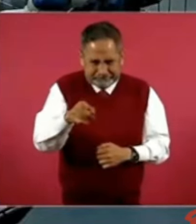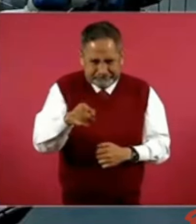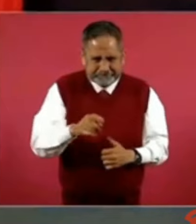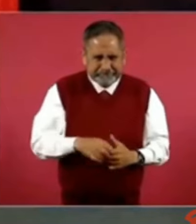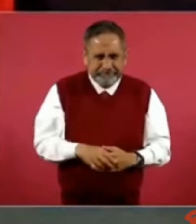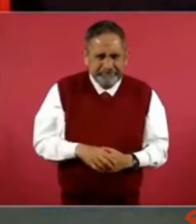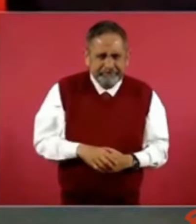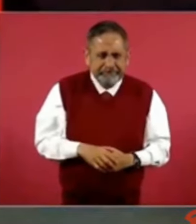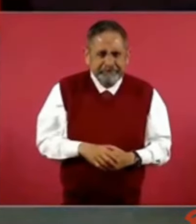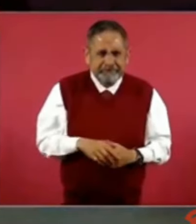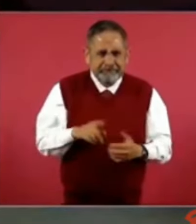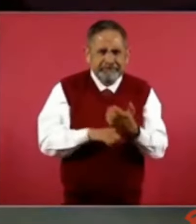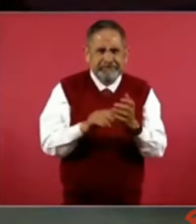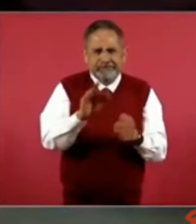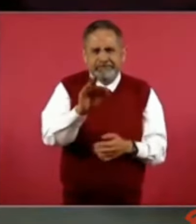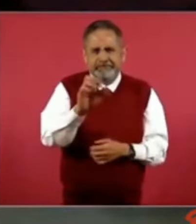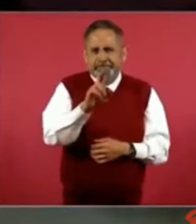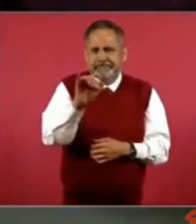de Ferris.